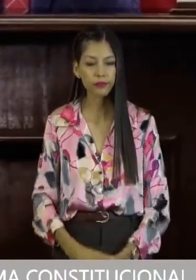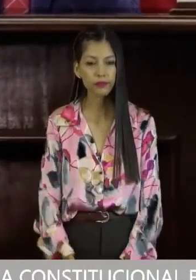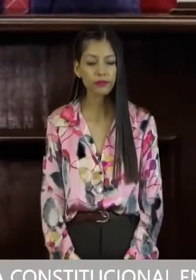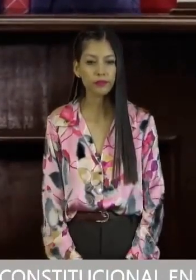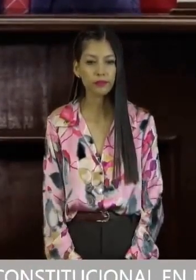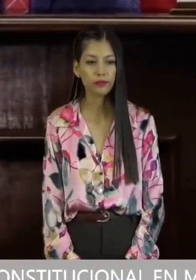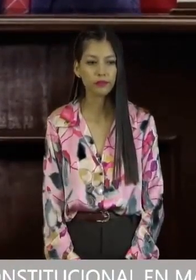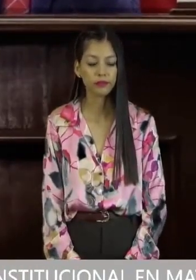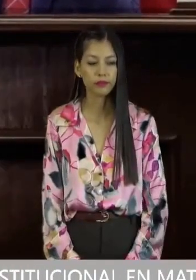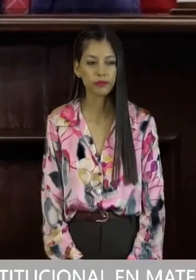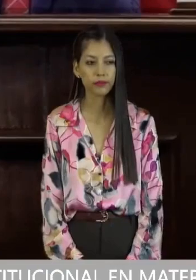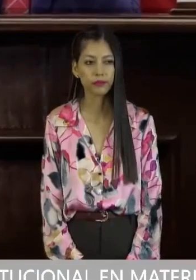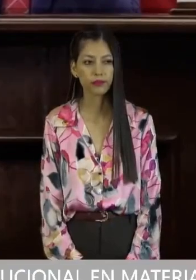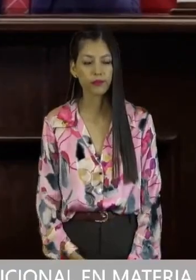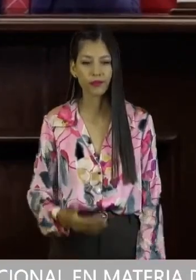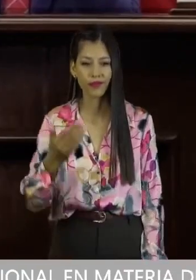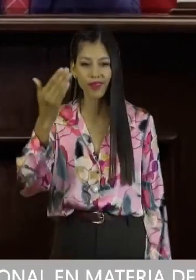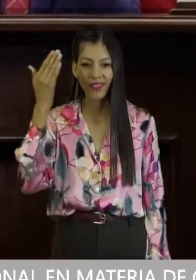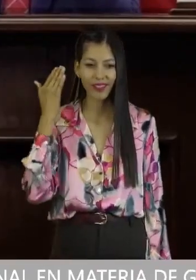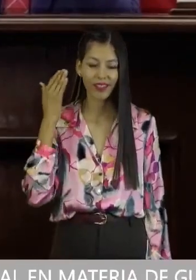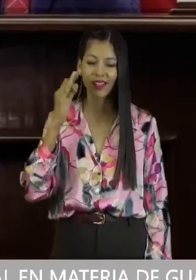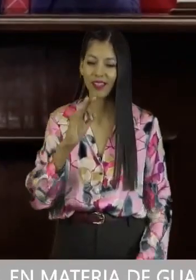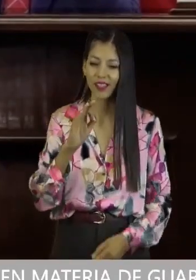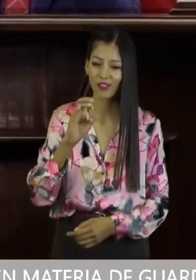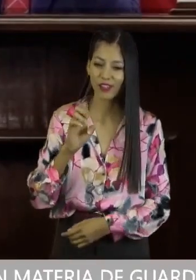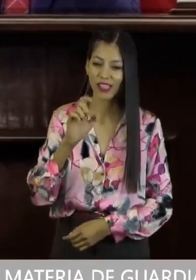en la época de Felipe Calderón,